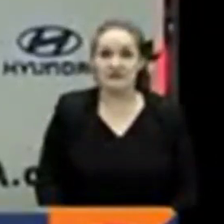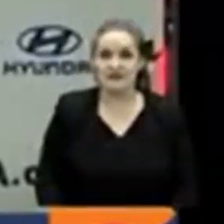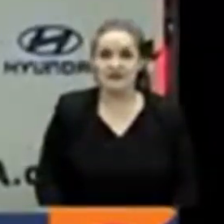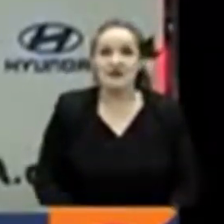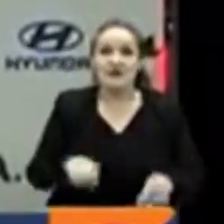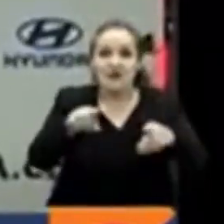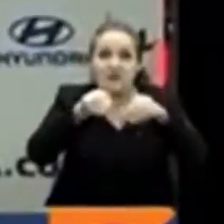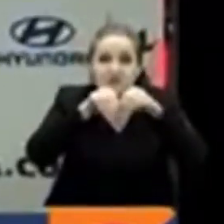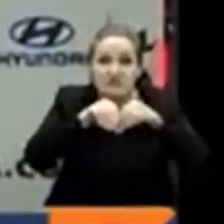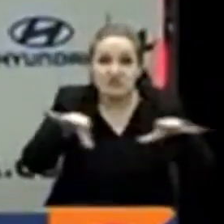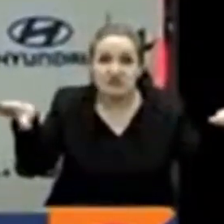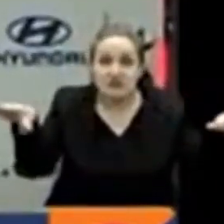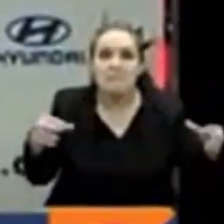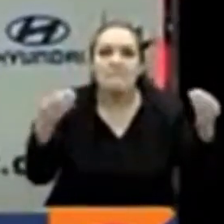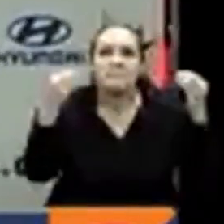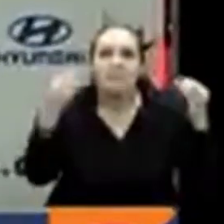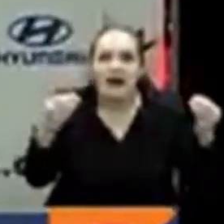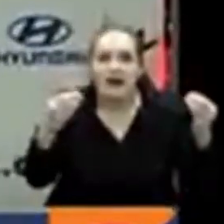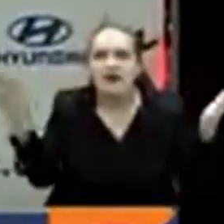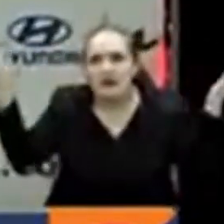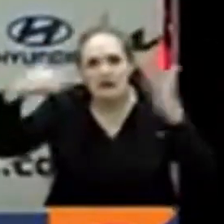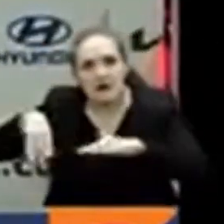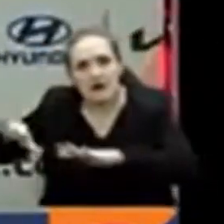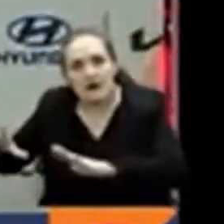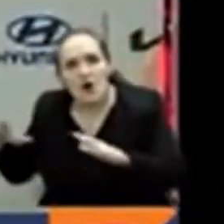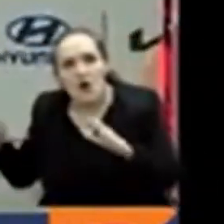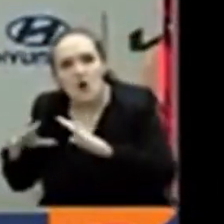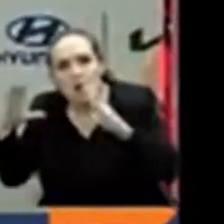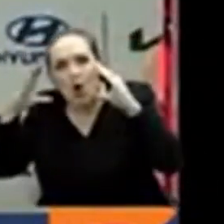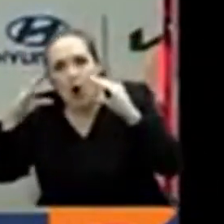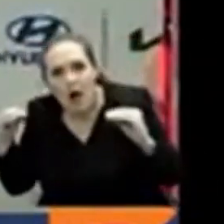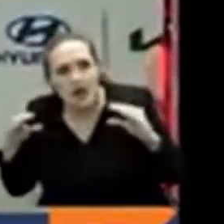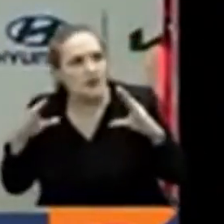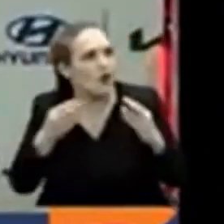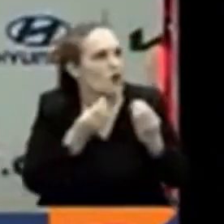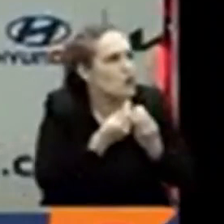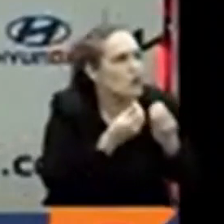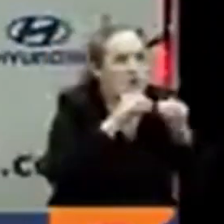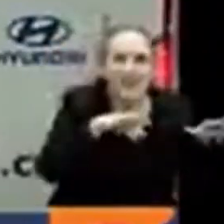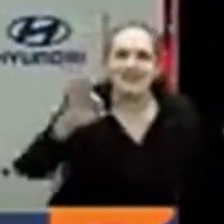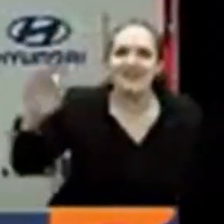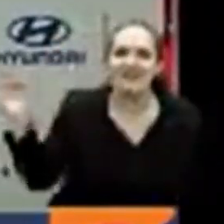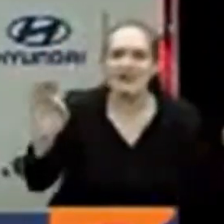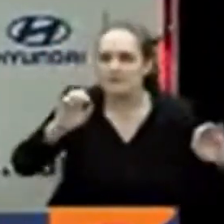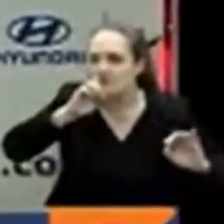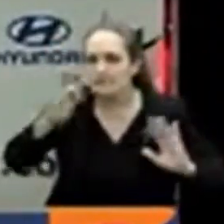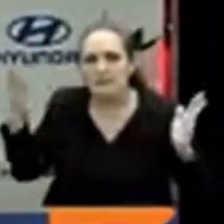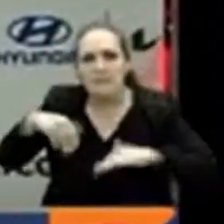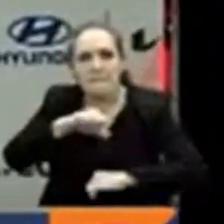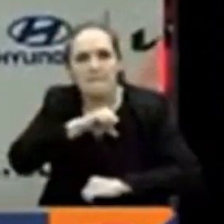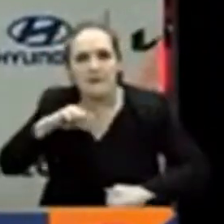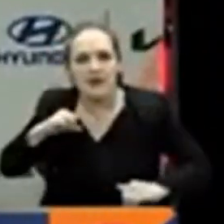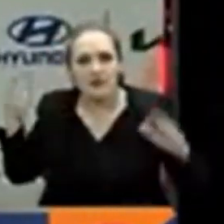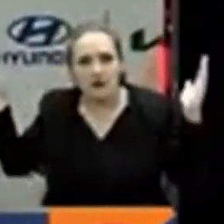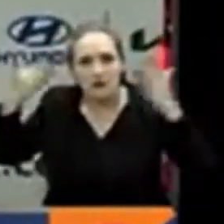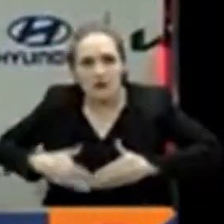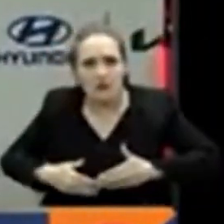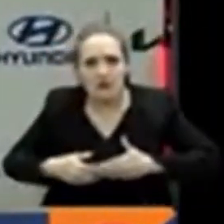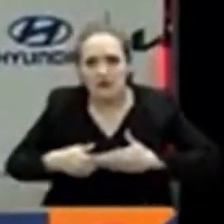Fue a puerta cerrada el entrenamiento. No nos interesa las informaciones que salgan cuando las cosas no, o cuando no hay